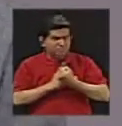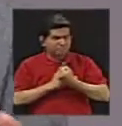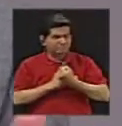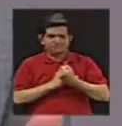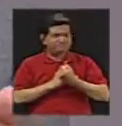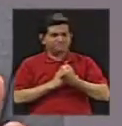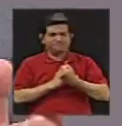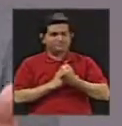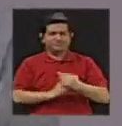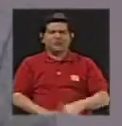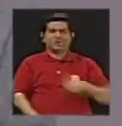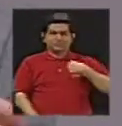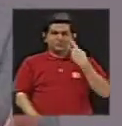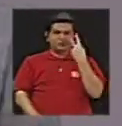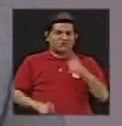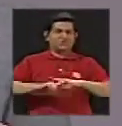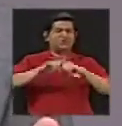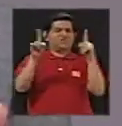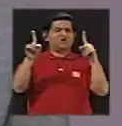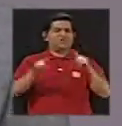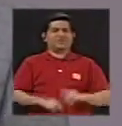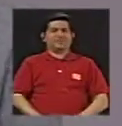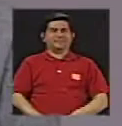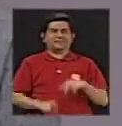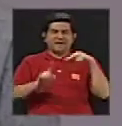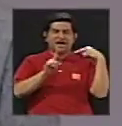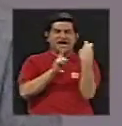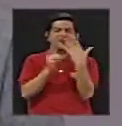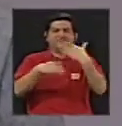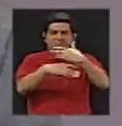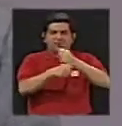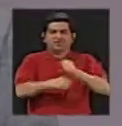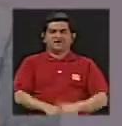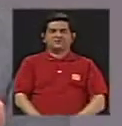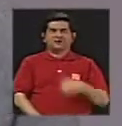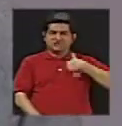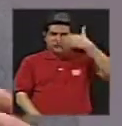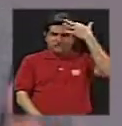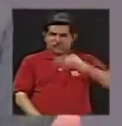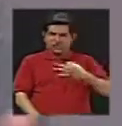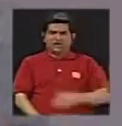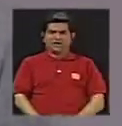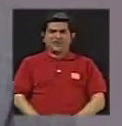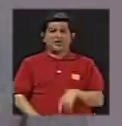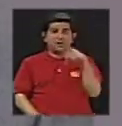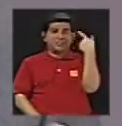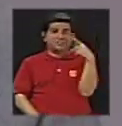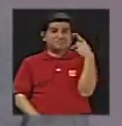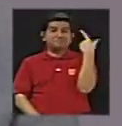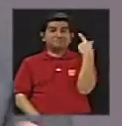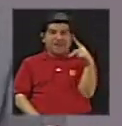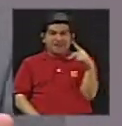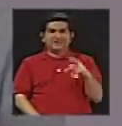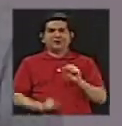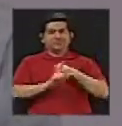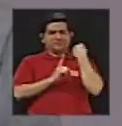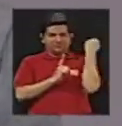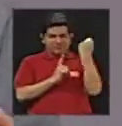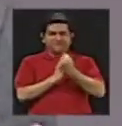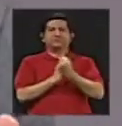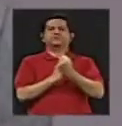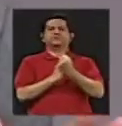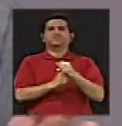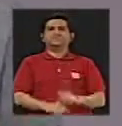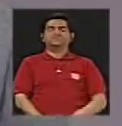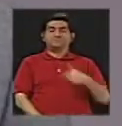lo menos lo veo, y ahí difiero de muchos enfoques que se han hecho, más bien torna peligrosa la situación.